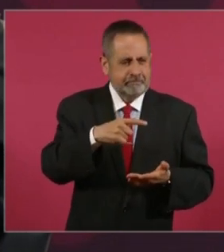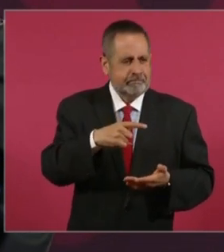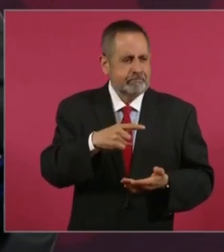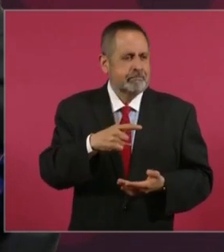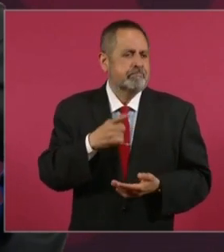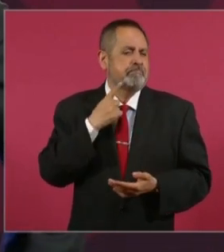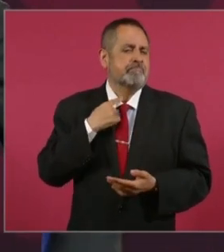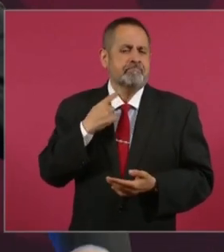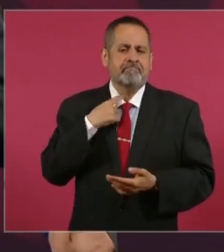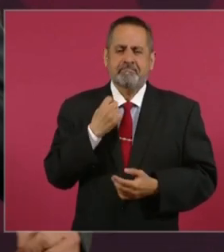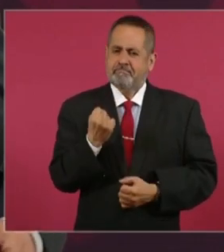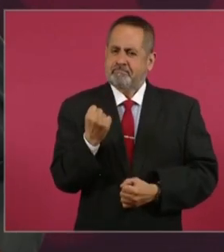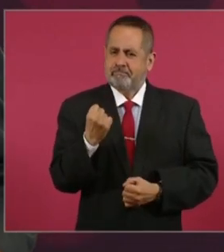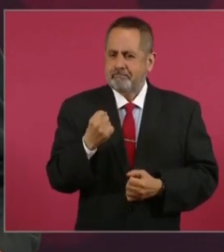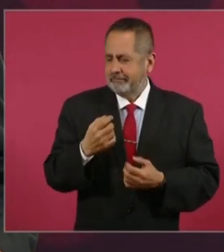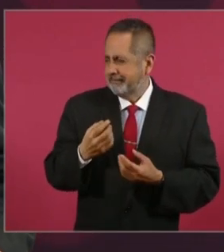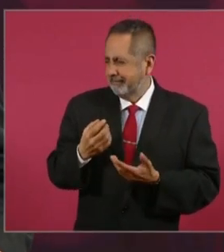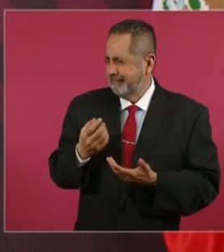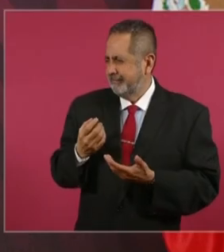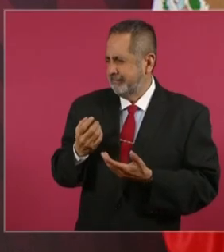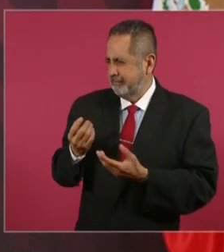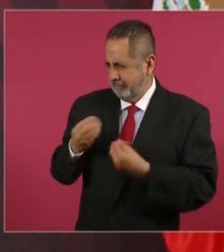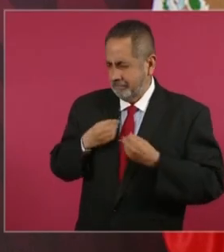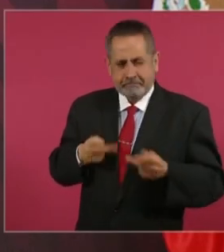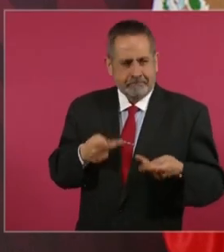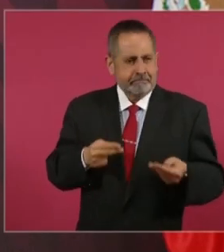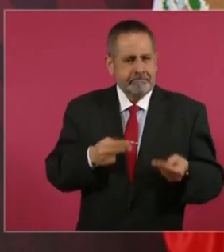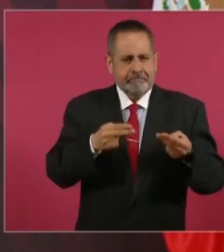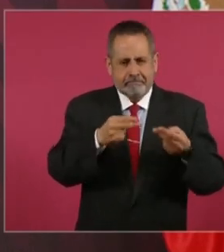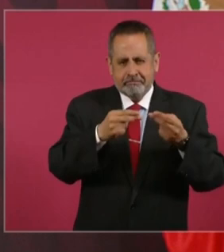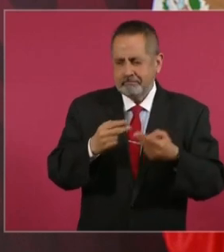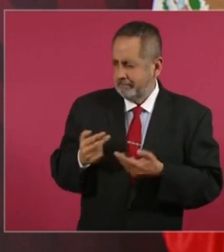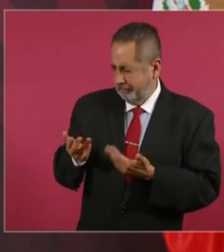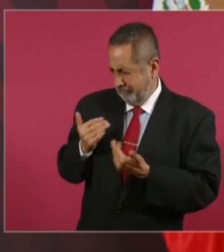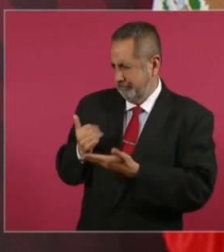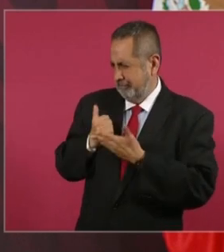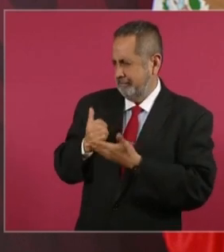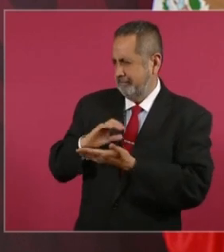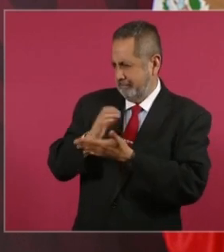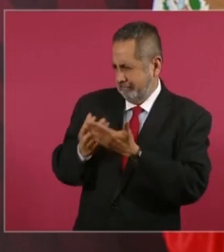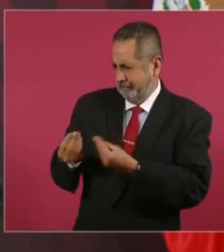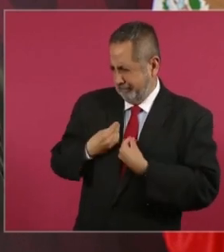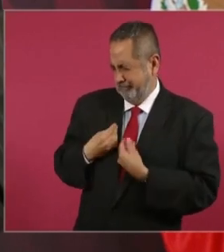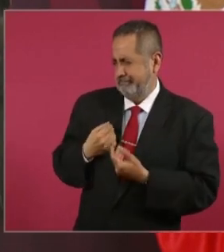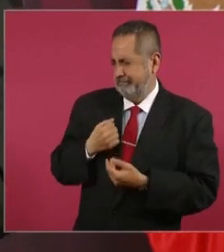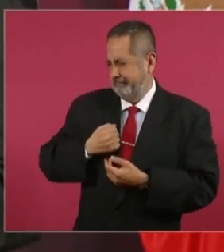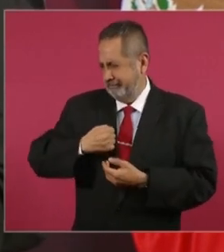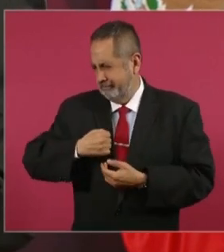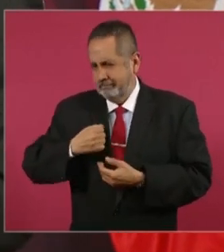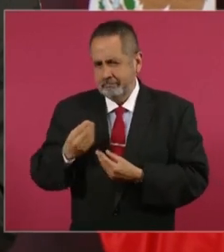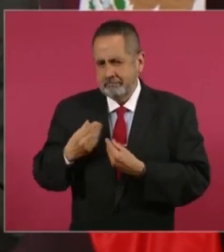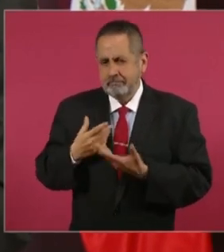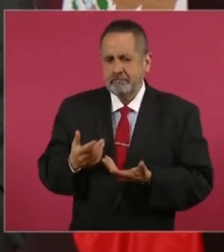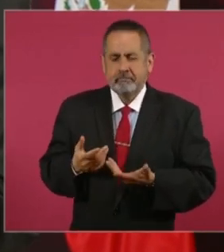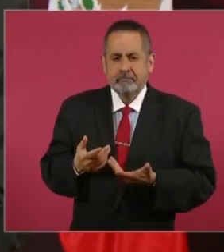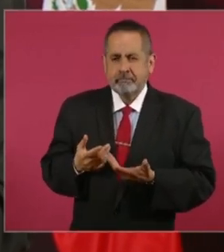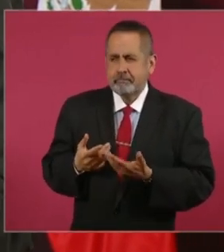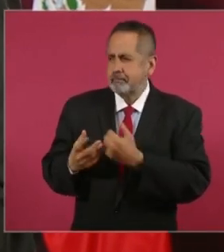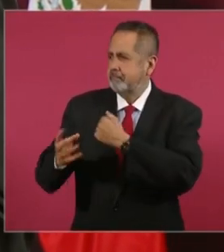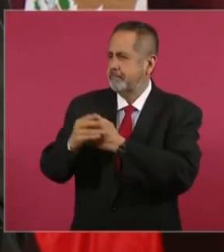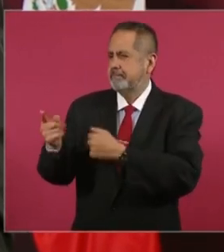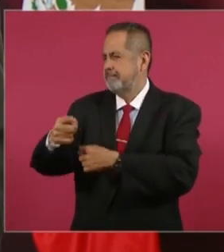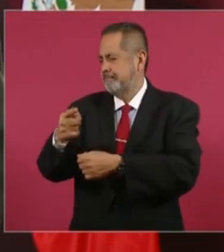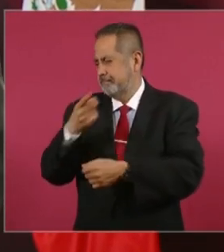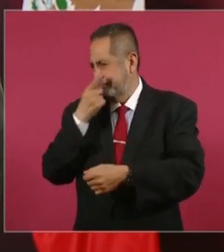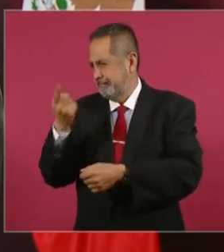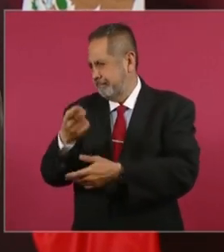que nos den el permiso